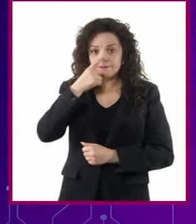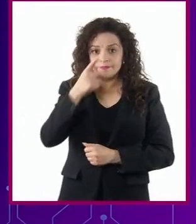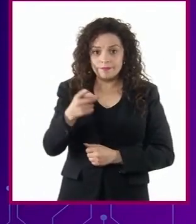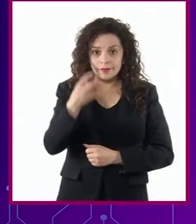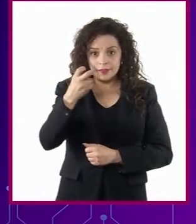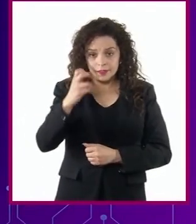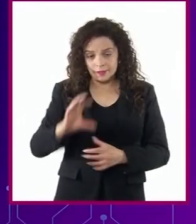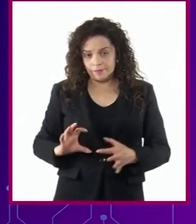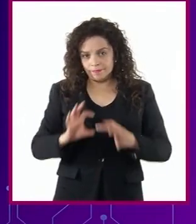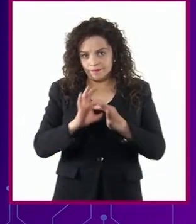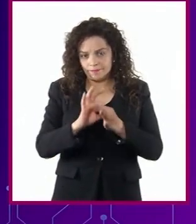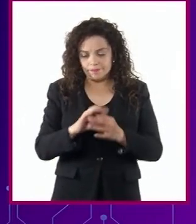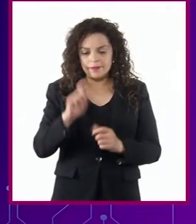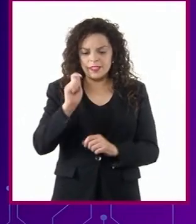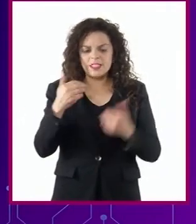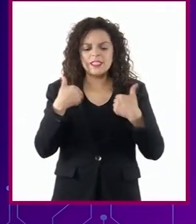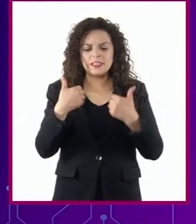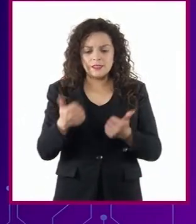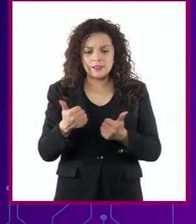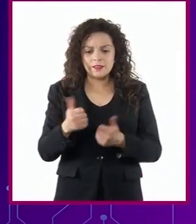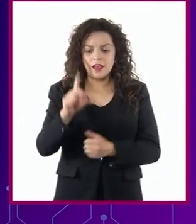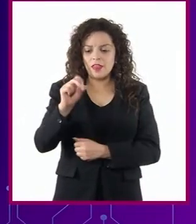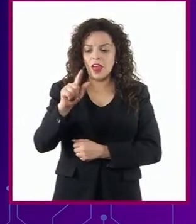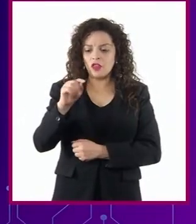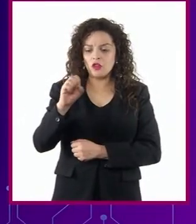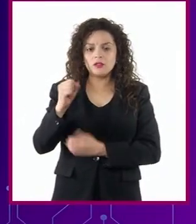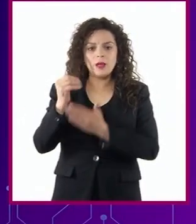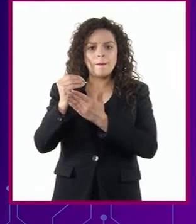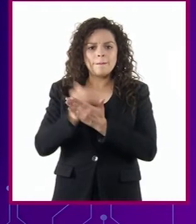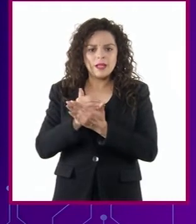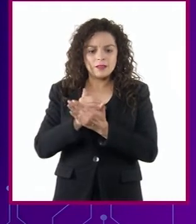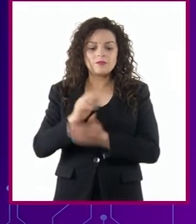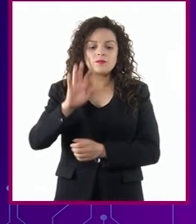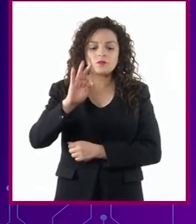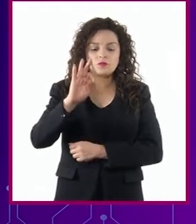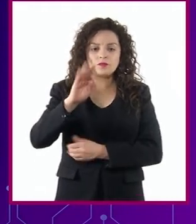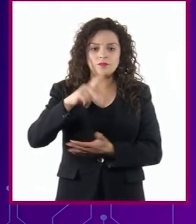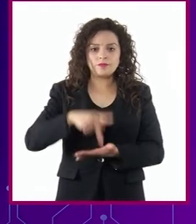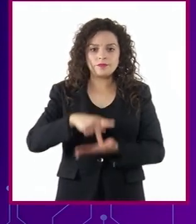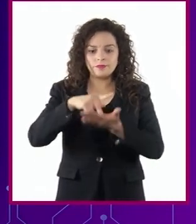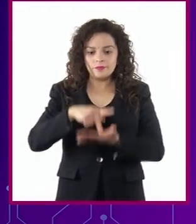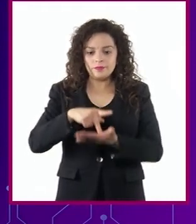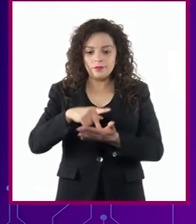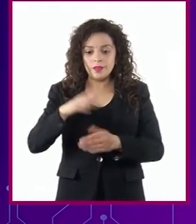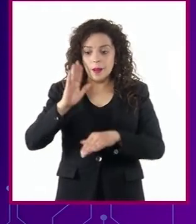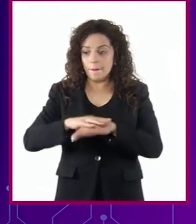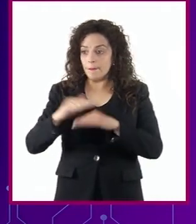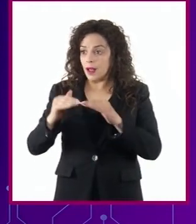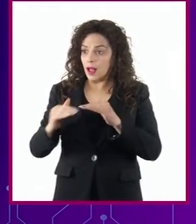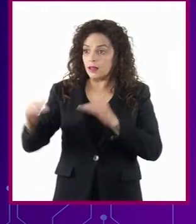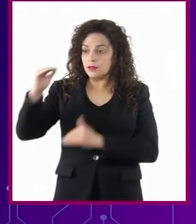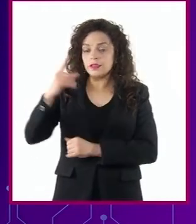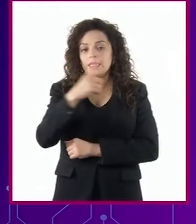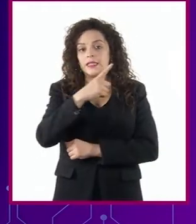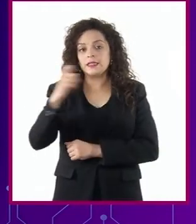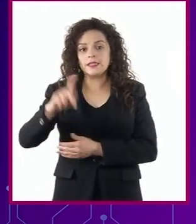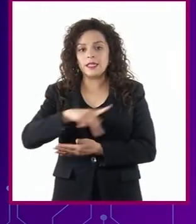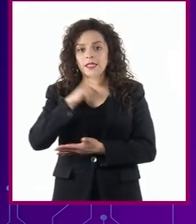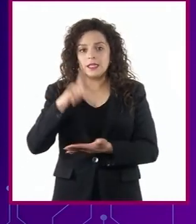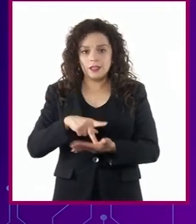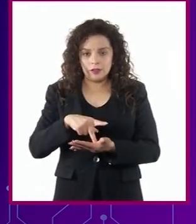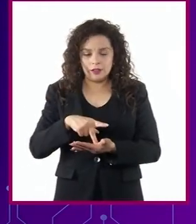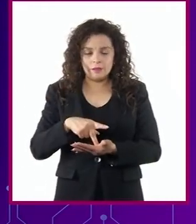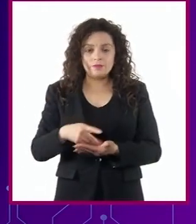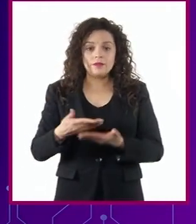anteriormente, se tiene que el dato menor registrado es de 40 kilogramos y el mayor de 100 kilogramos. Asimismo, se